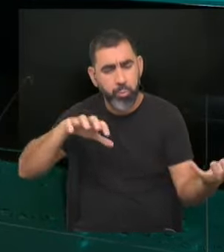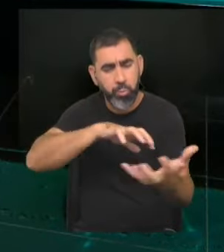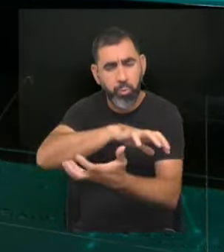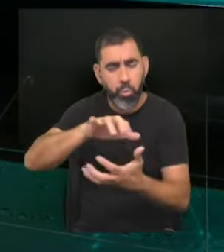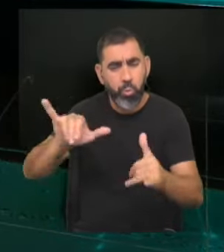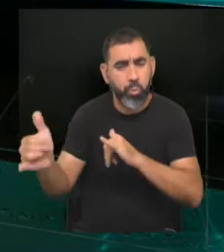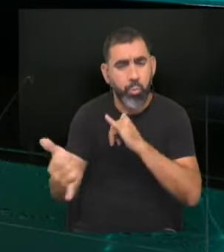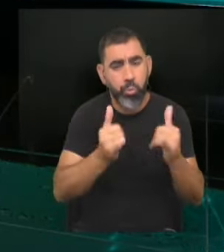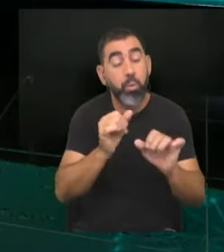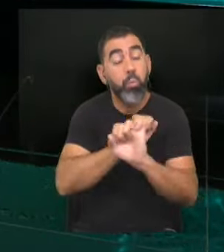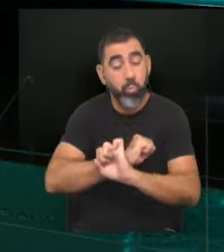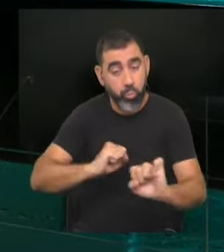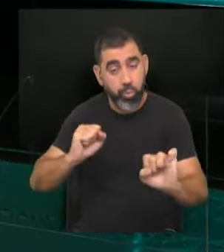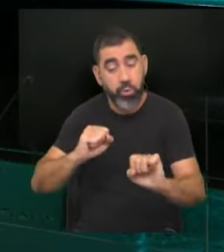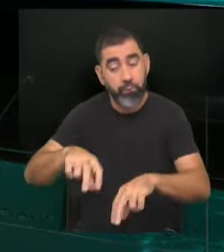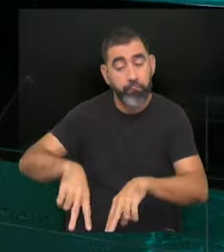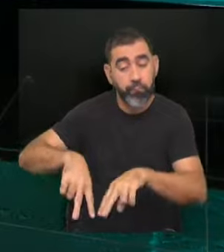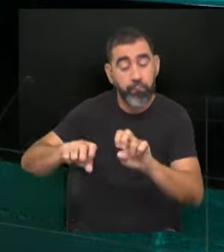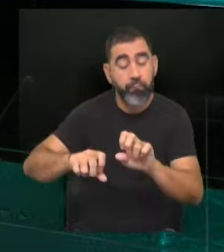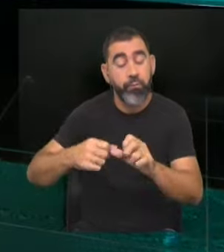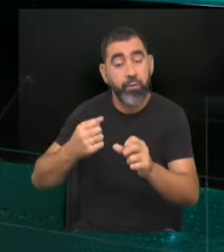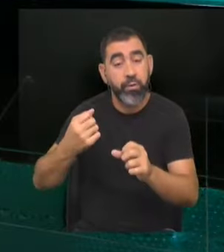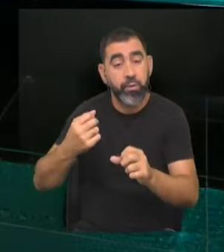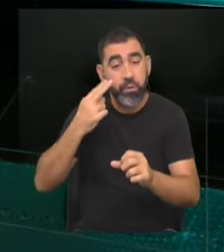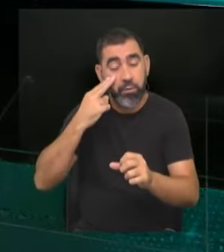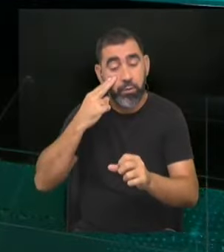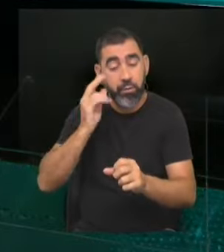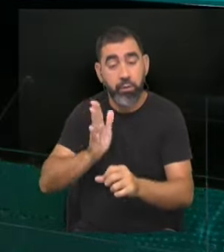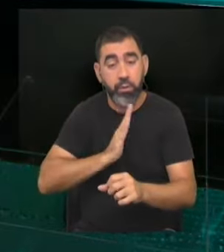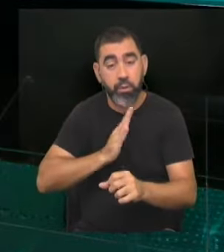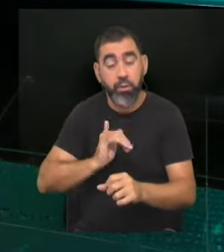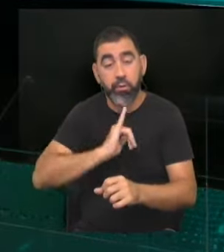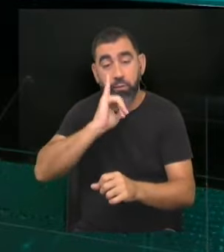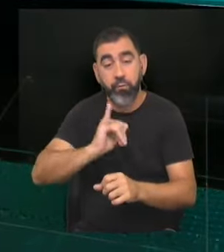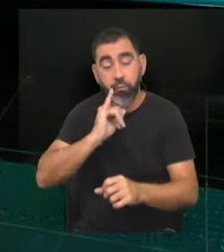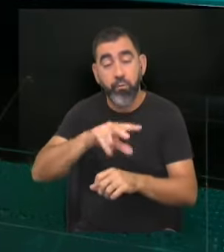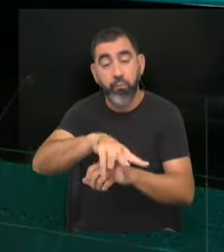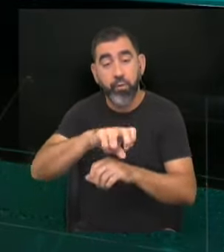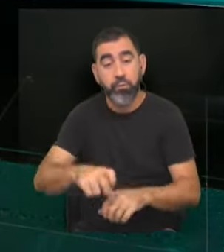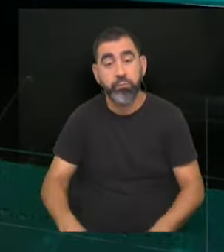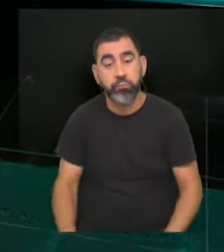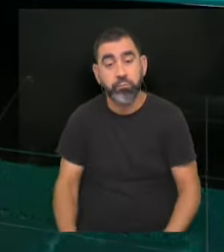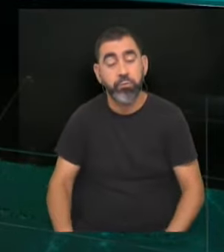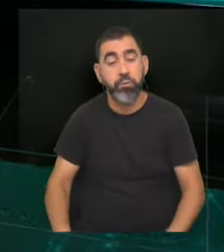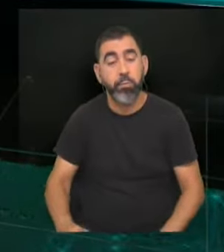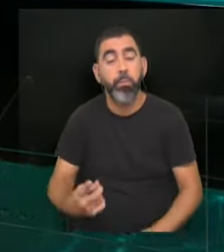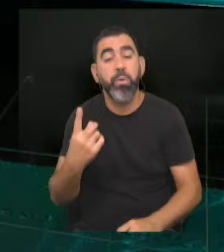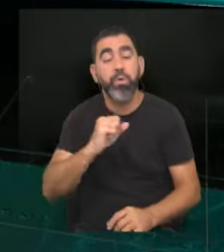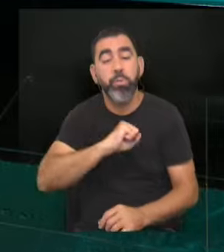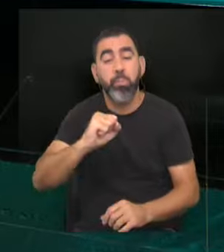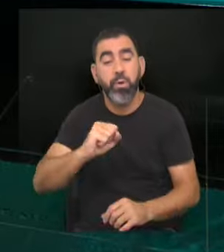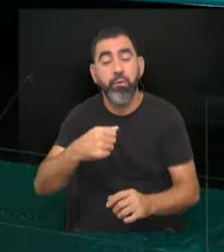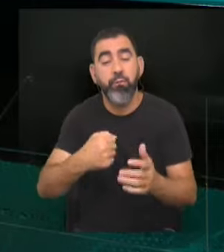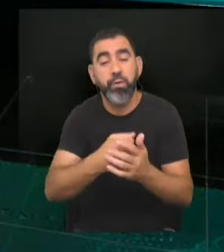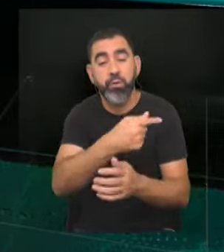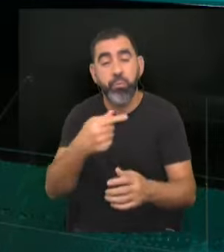jugadores que puede ser investigados por delitos de riña o lesiones personales según informó la fiscalía vamos a un repaso de los principales goles del